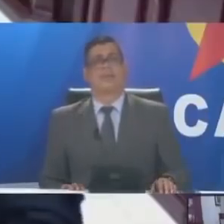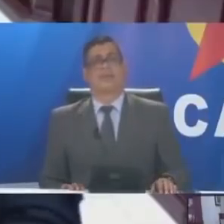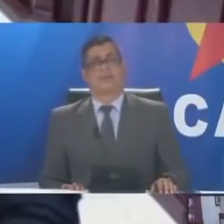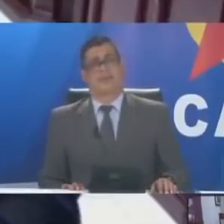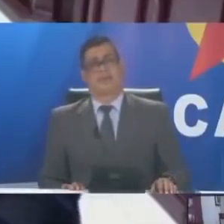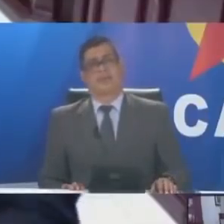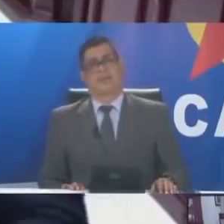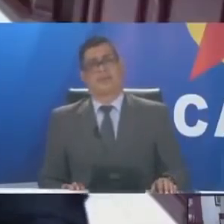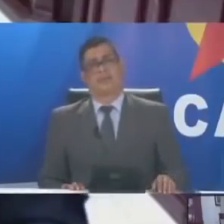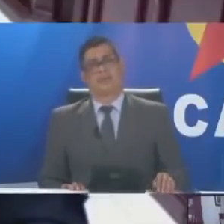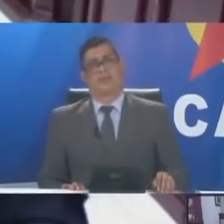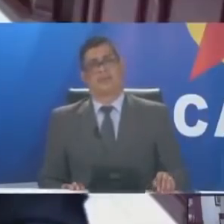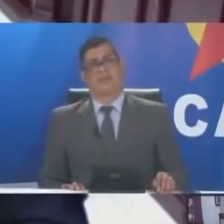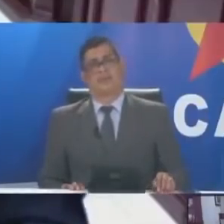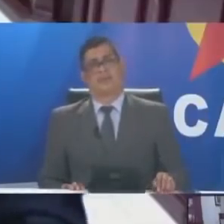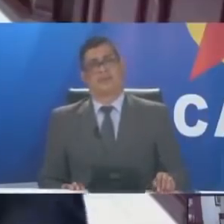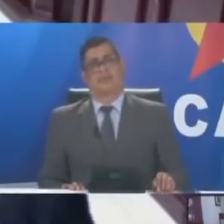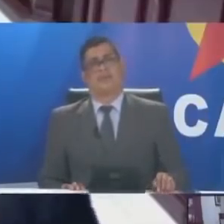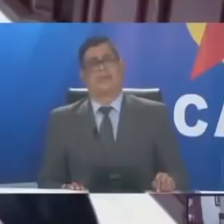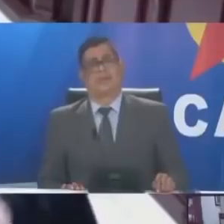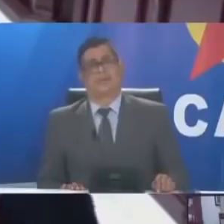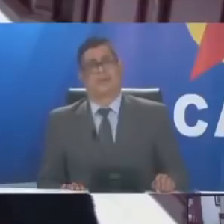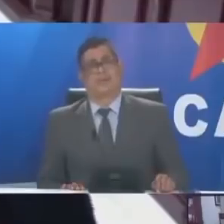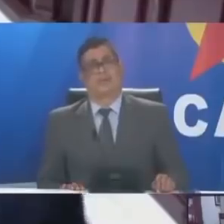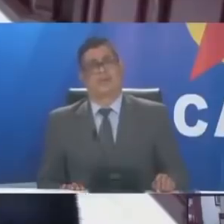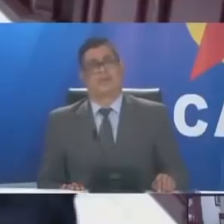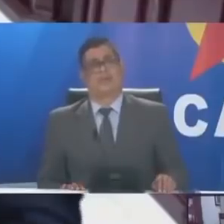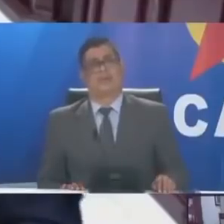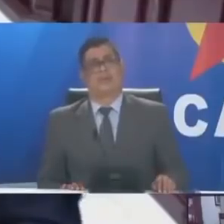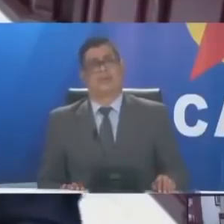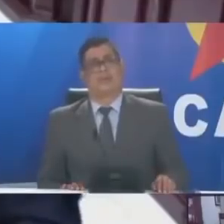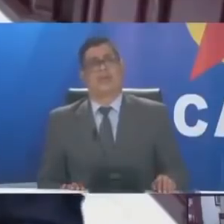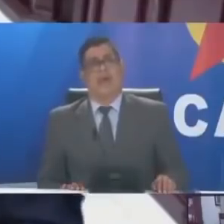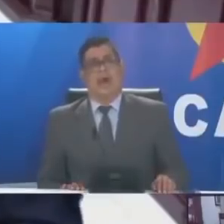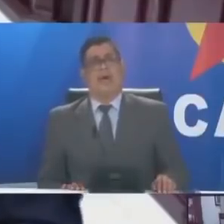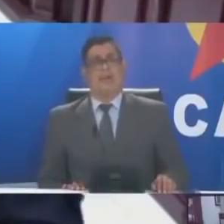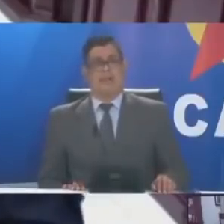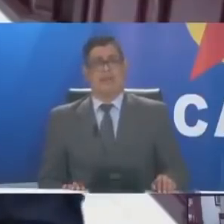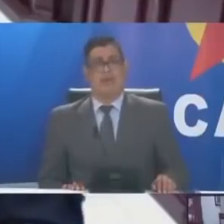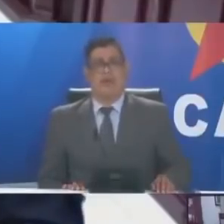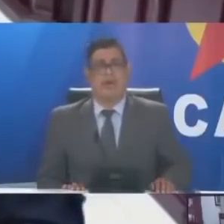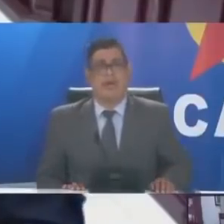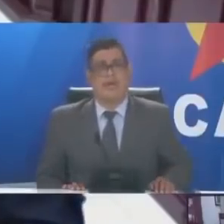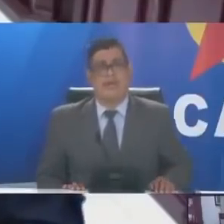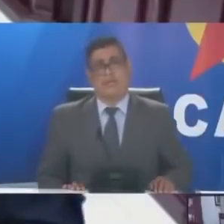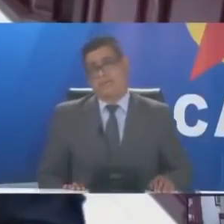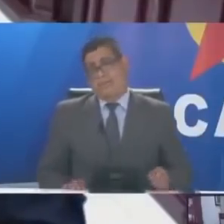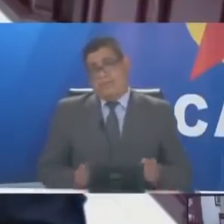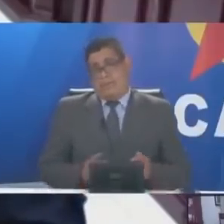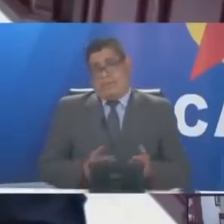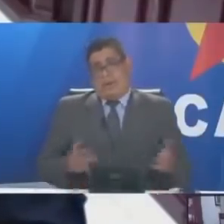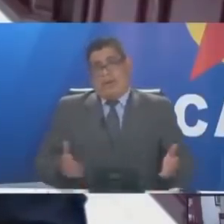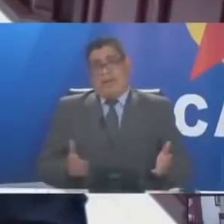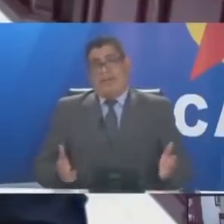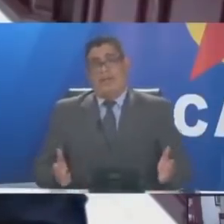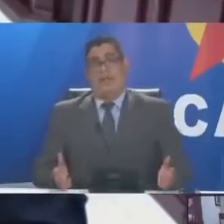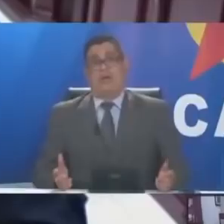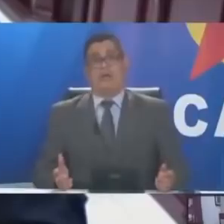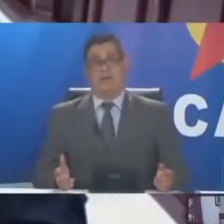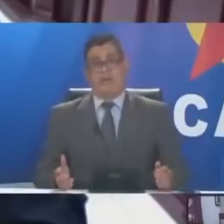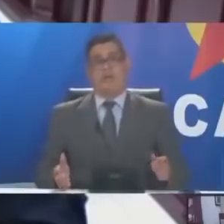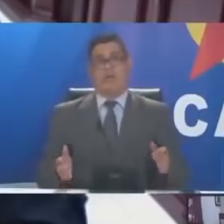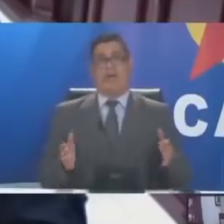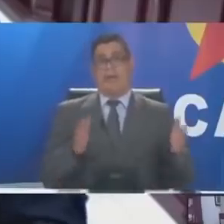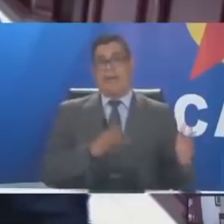cristiana no hace nada por el próximo usted asiste a un club de religiosos no un inglés ahora pastor tengo que